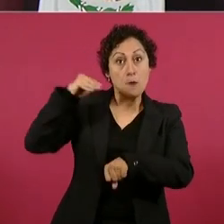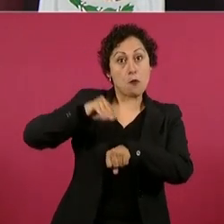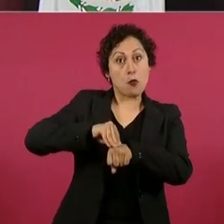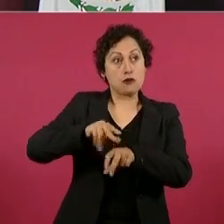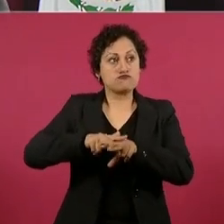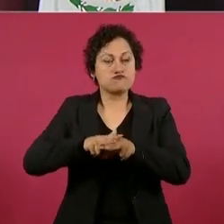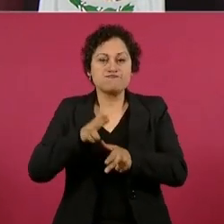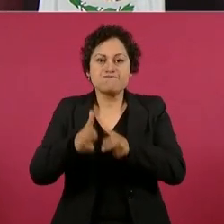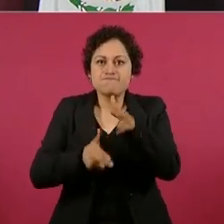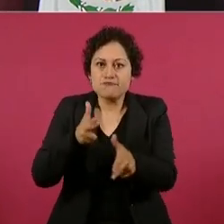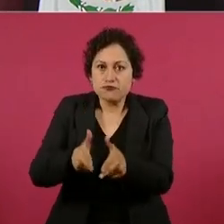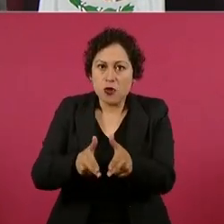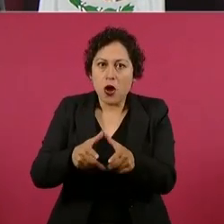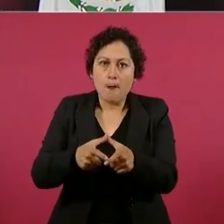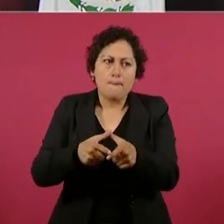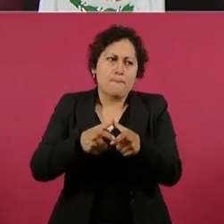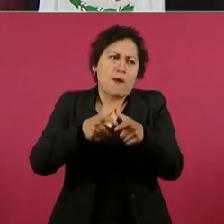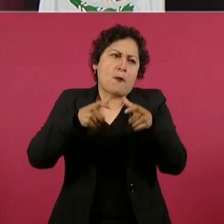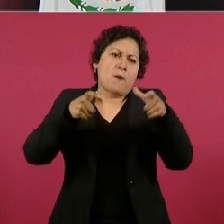Y luego,